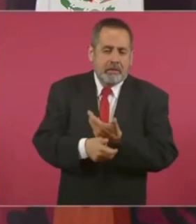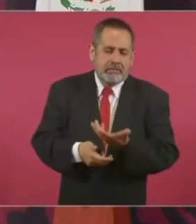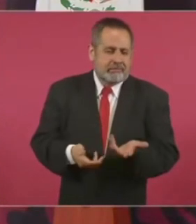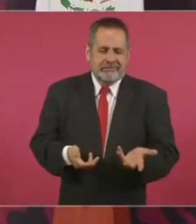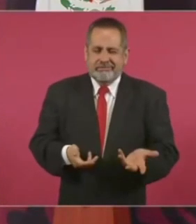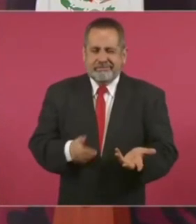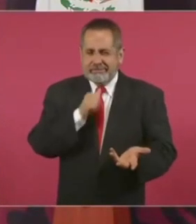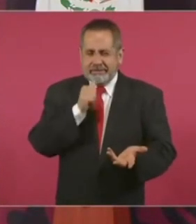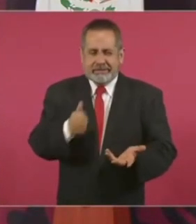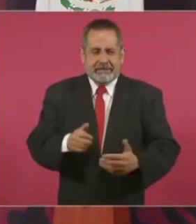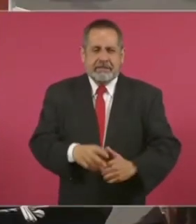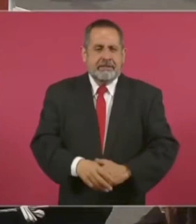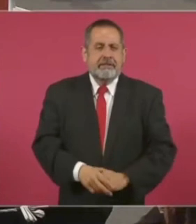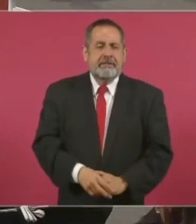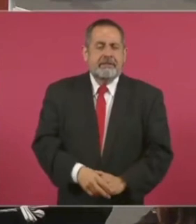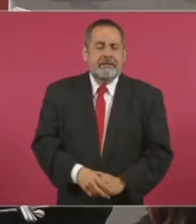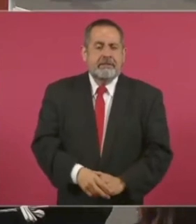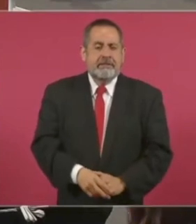Es obvio.